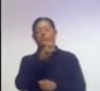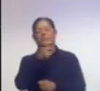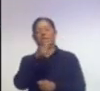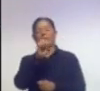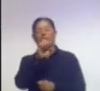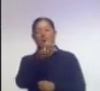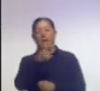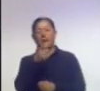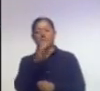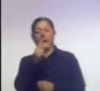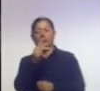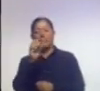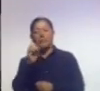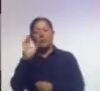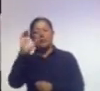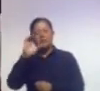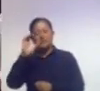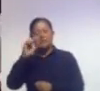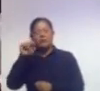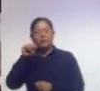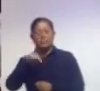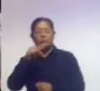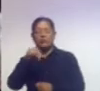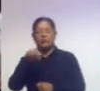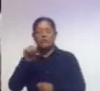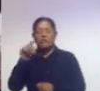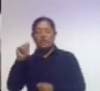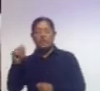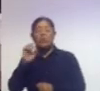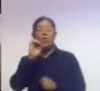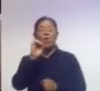www.expociencias.net, sí, o también en el correo